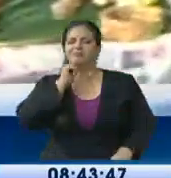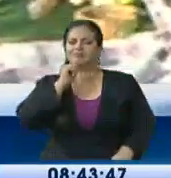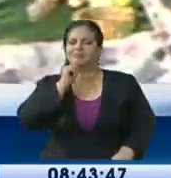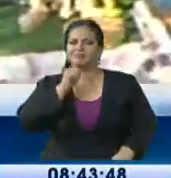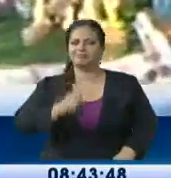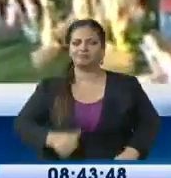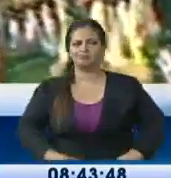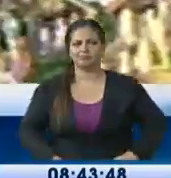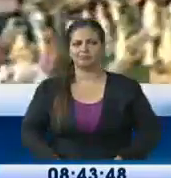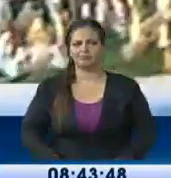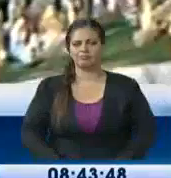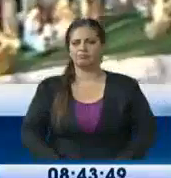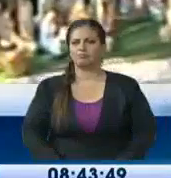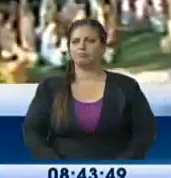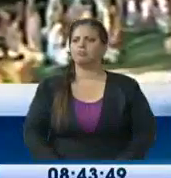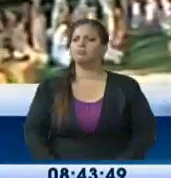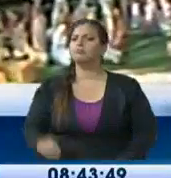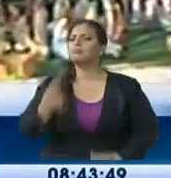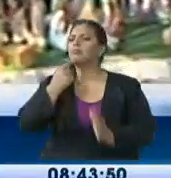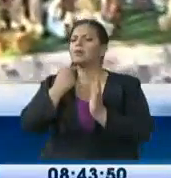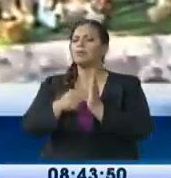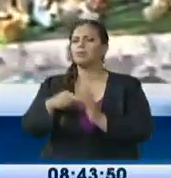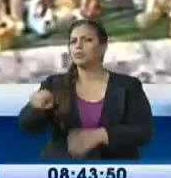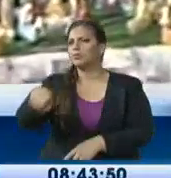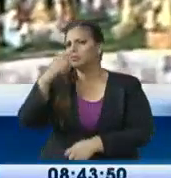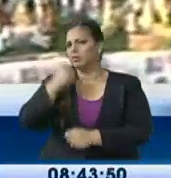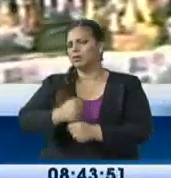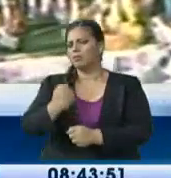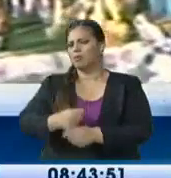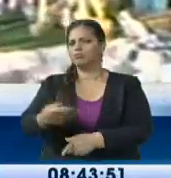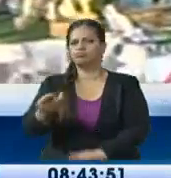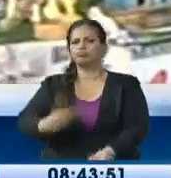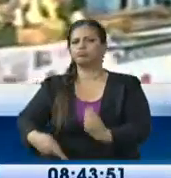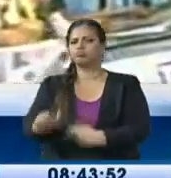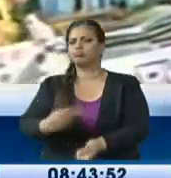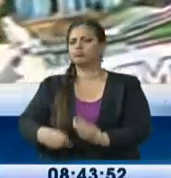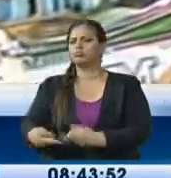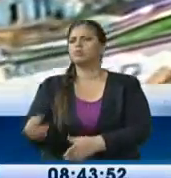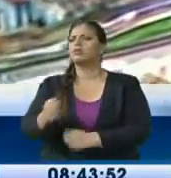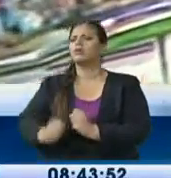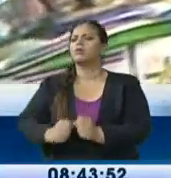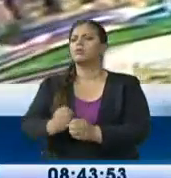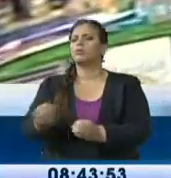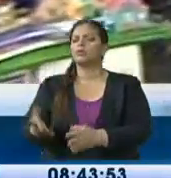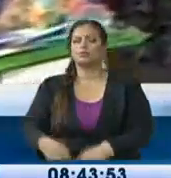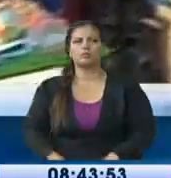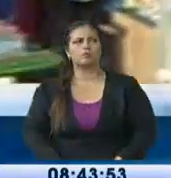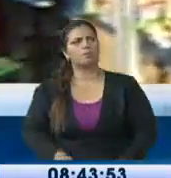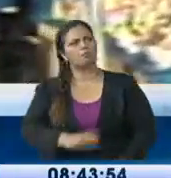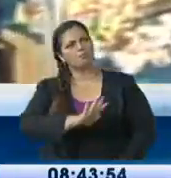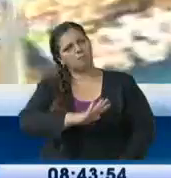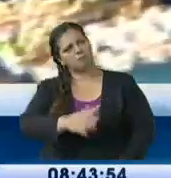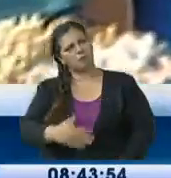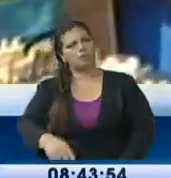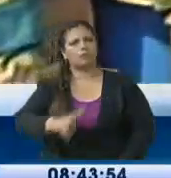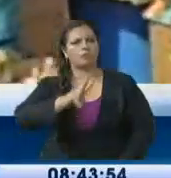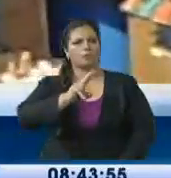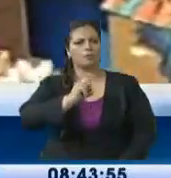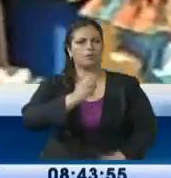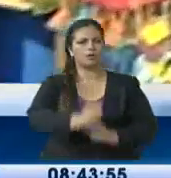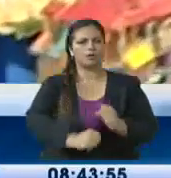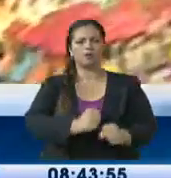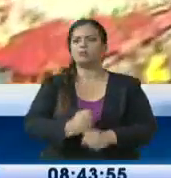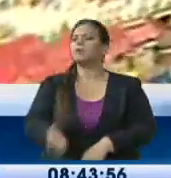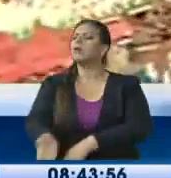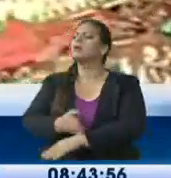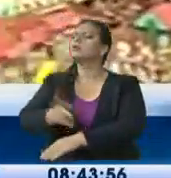Claro. Por ejemplo, ¿usted cuánto tiempo lleva dedicándose a este comercio? Ya muchos años, ya tengo como 20 años. ¿Y dónde ha estado más o